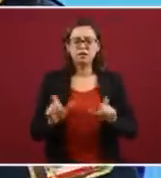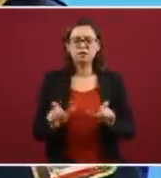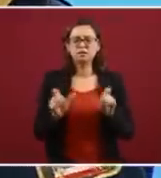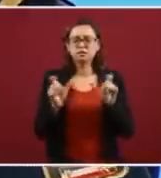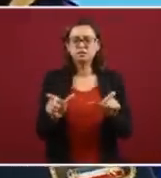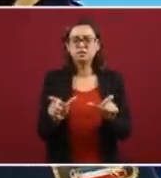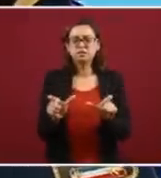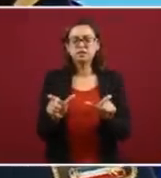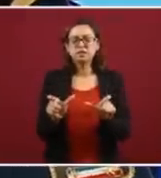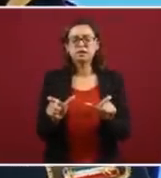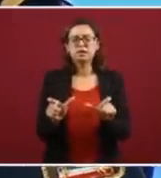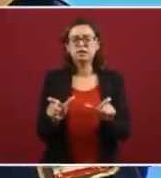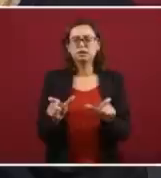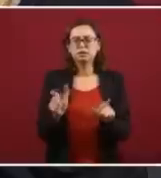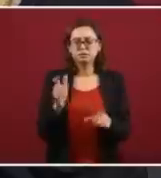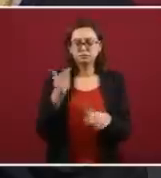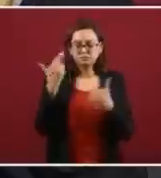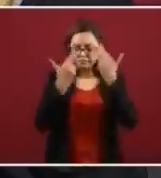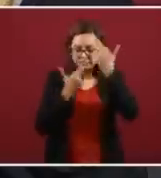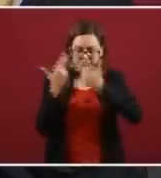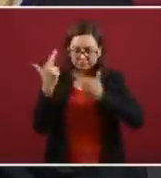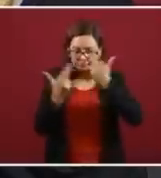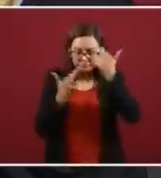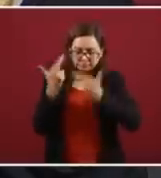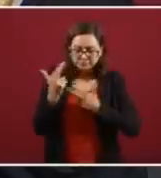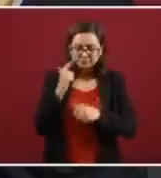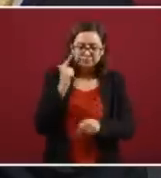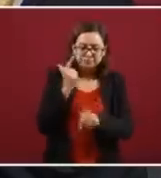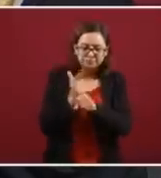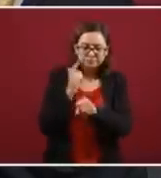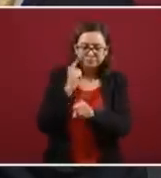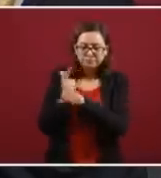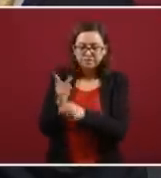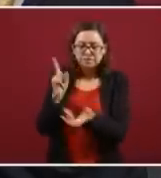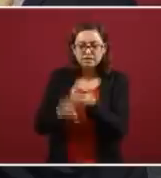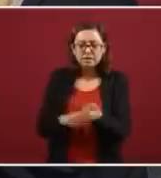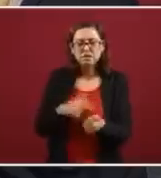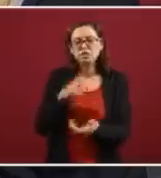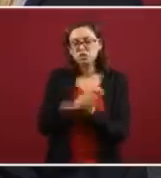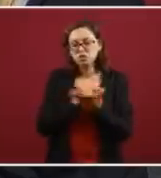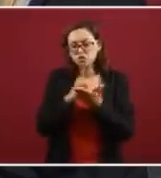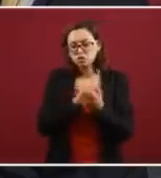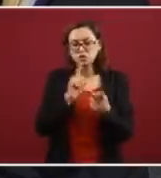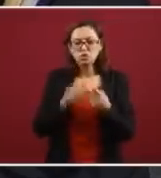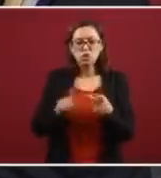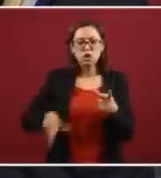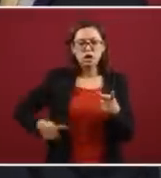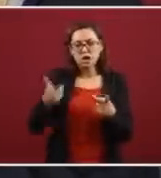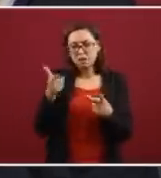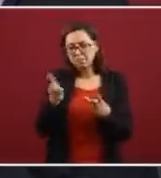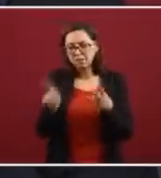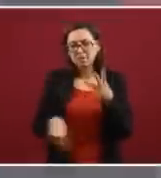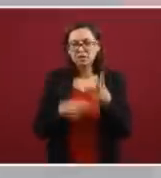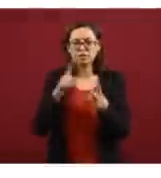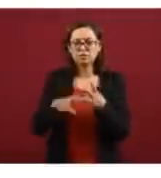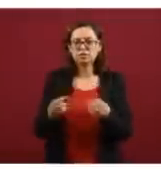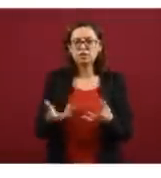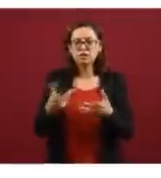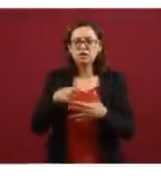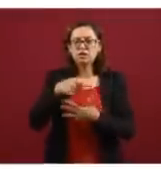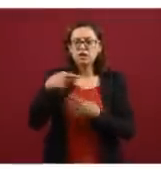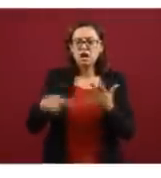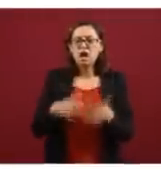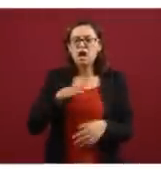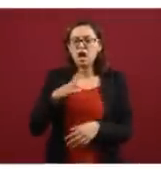se busca el hacer revisiones para poder detectar enervantes, armas de fuego y numerario. Hay